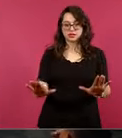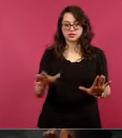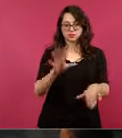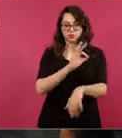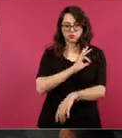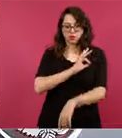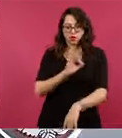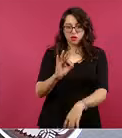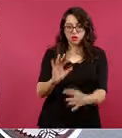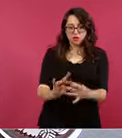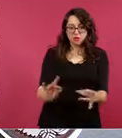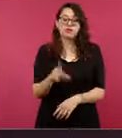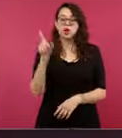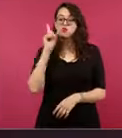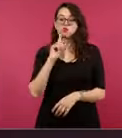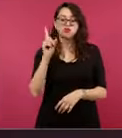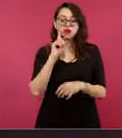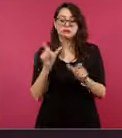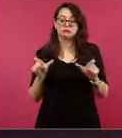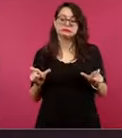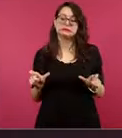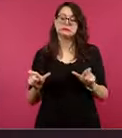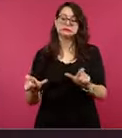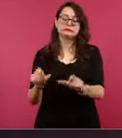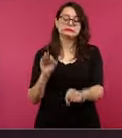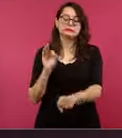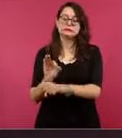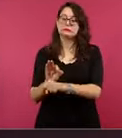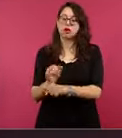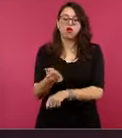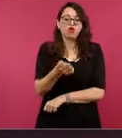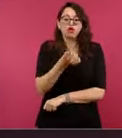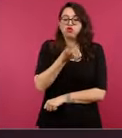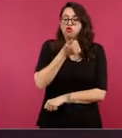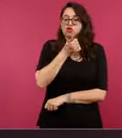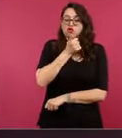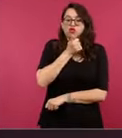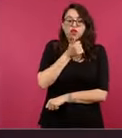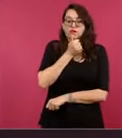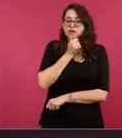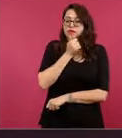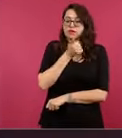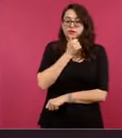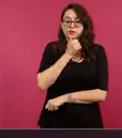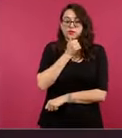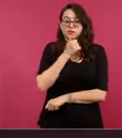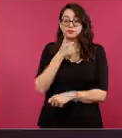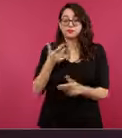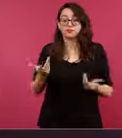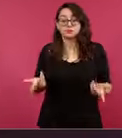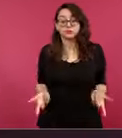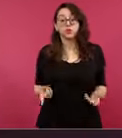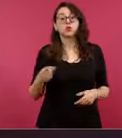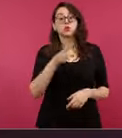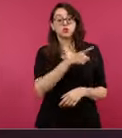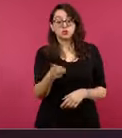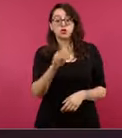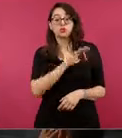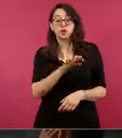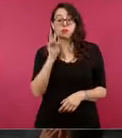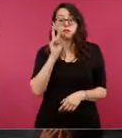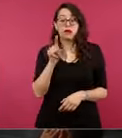Entonces, en palabras más, palabras menos, pero bueno, es un documento público al cual ustedes pueden tener